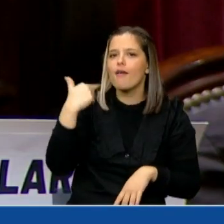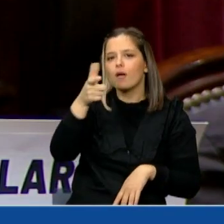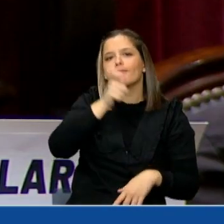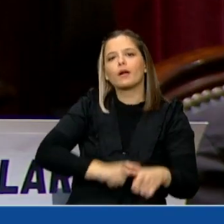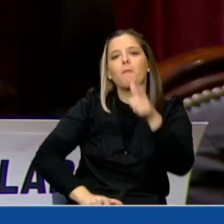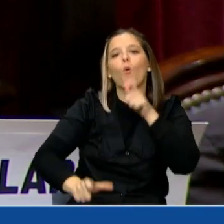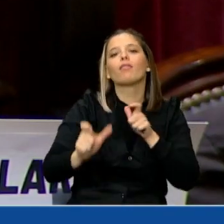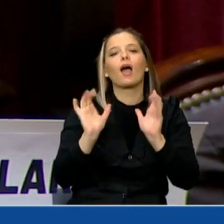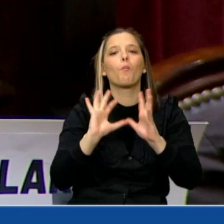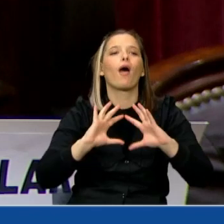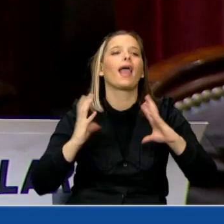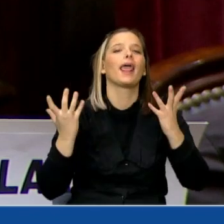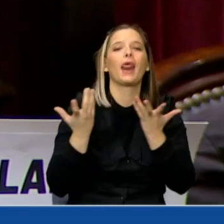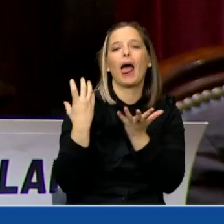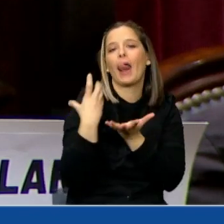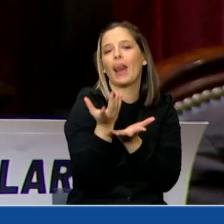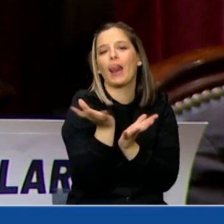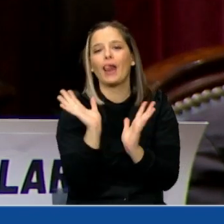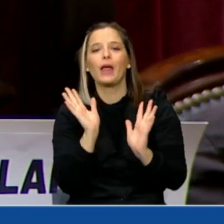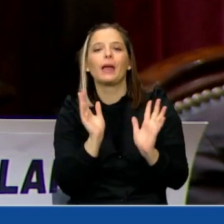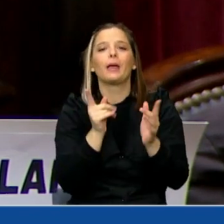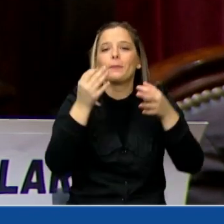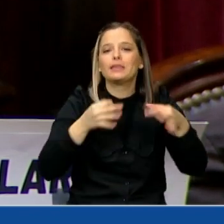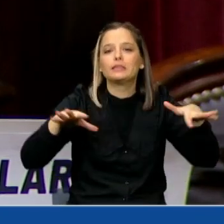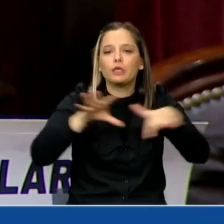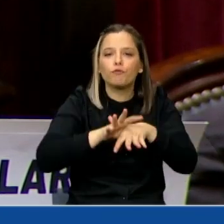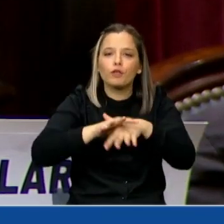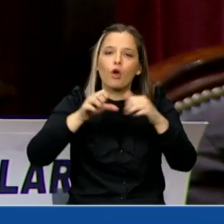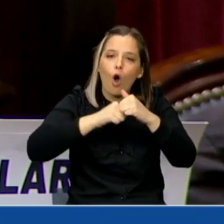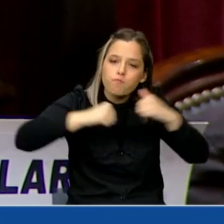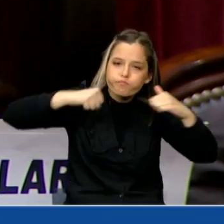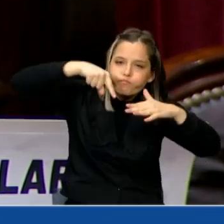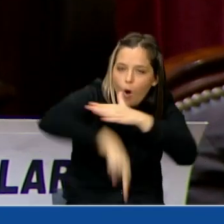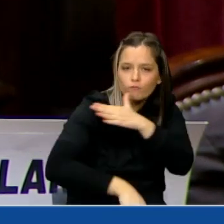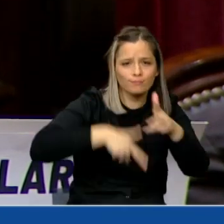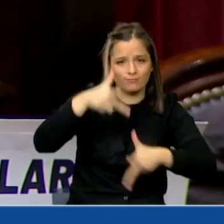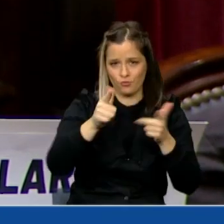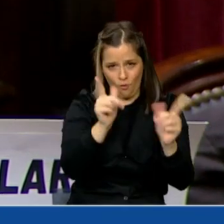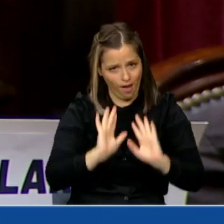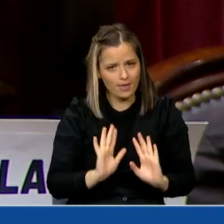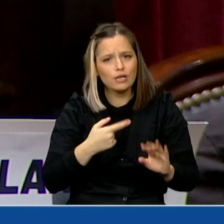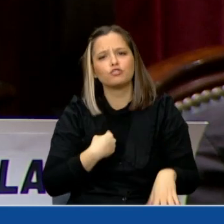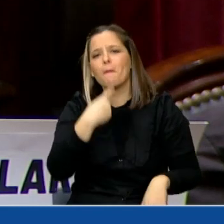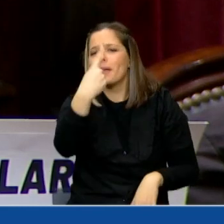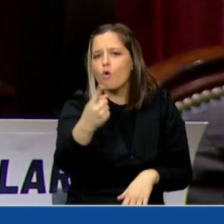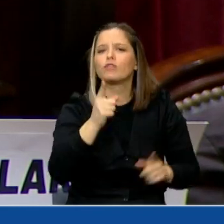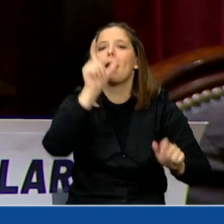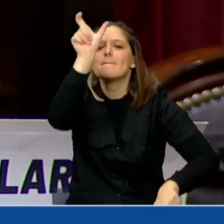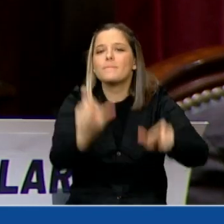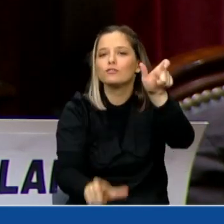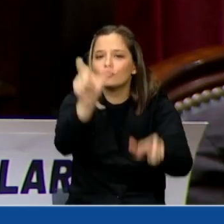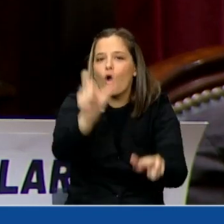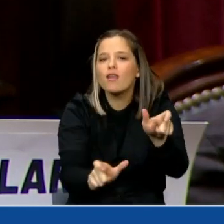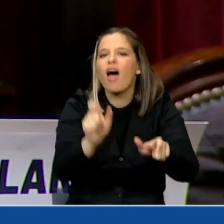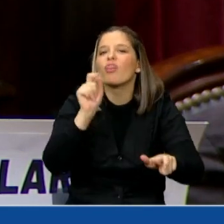muy en general, sin plantear medidas concretas que se hayan tomado de parte del Gobierno y el Ministerio de Salud, la situación de los trabajadores del subterráneo de la